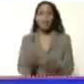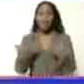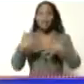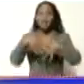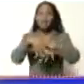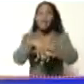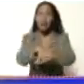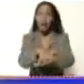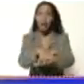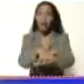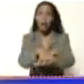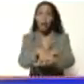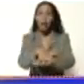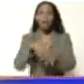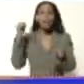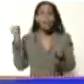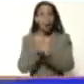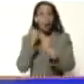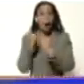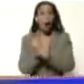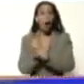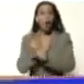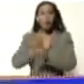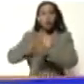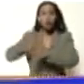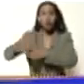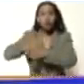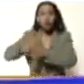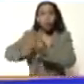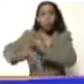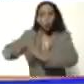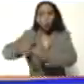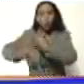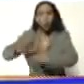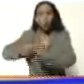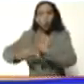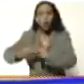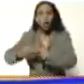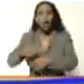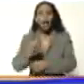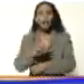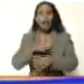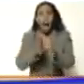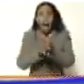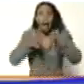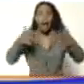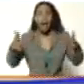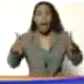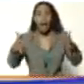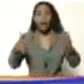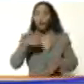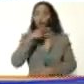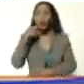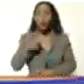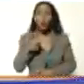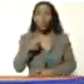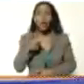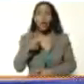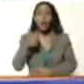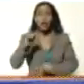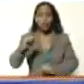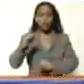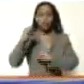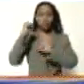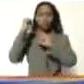de trabajo y de cooperación entre la gran Rusia y la heroica